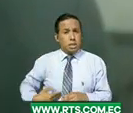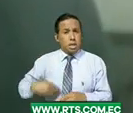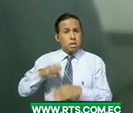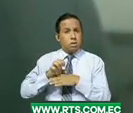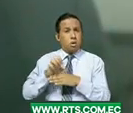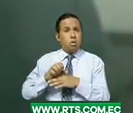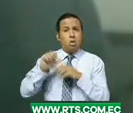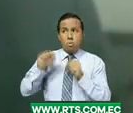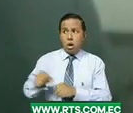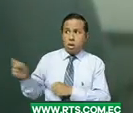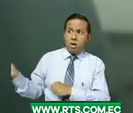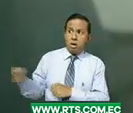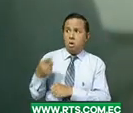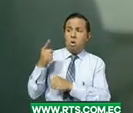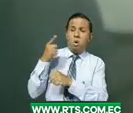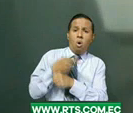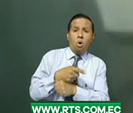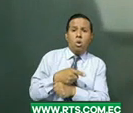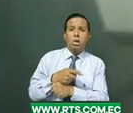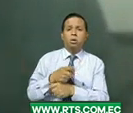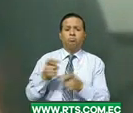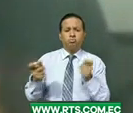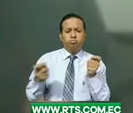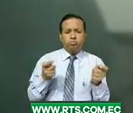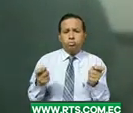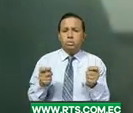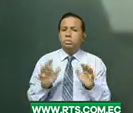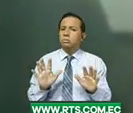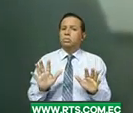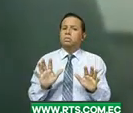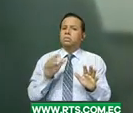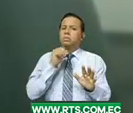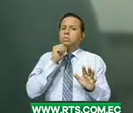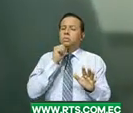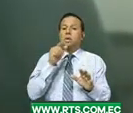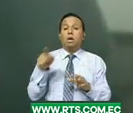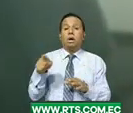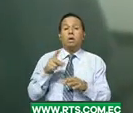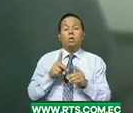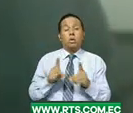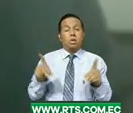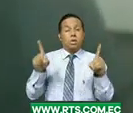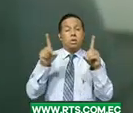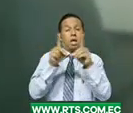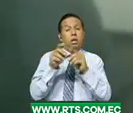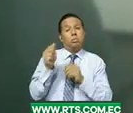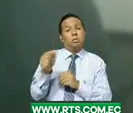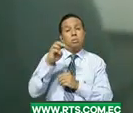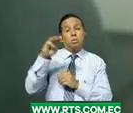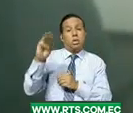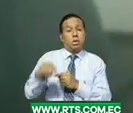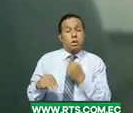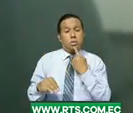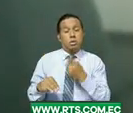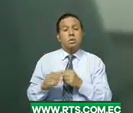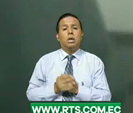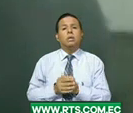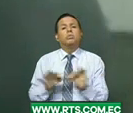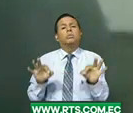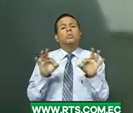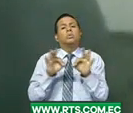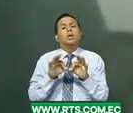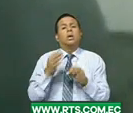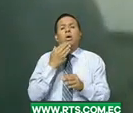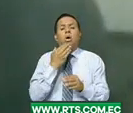estado de excepción en las ciudades de Quito y Cuenca, porque de acuerdo al dato dado por el Ministerio de Salud Pública, la